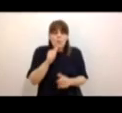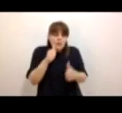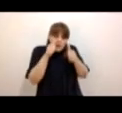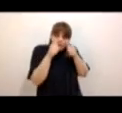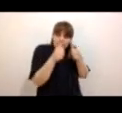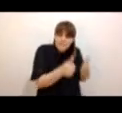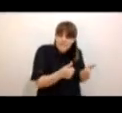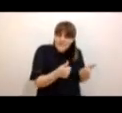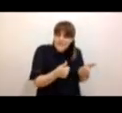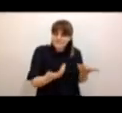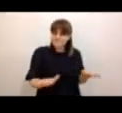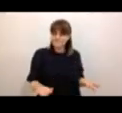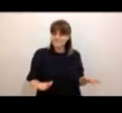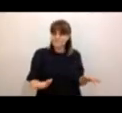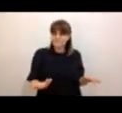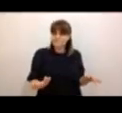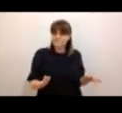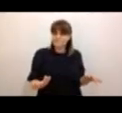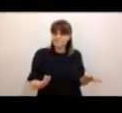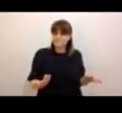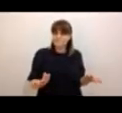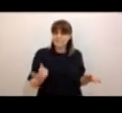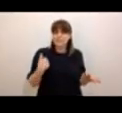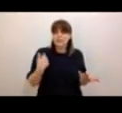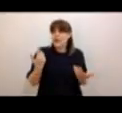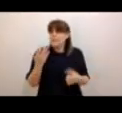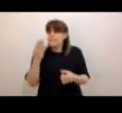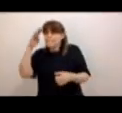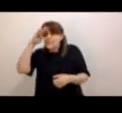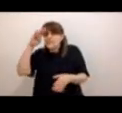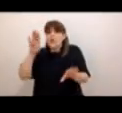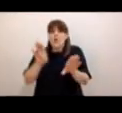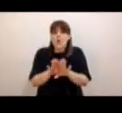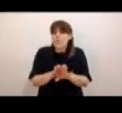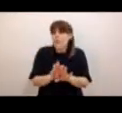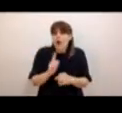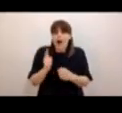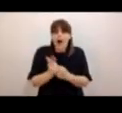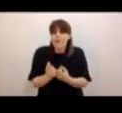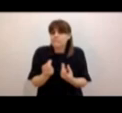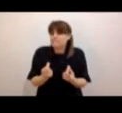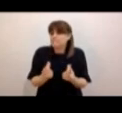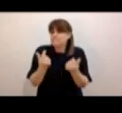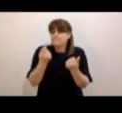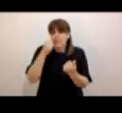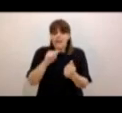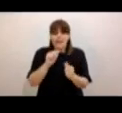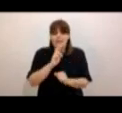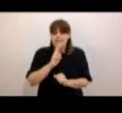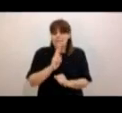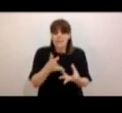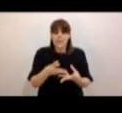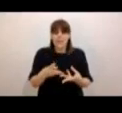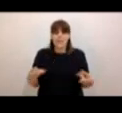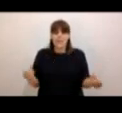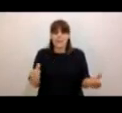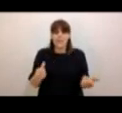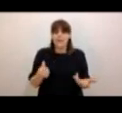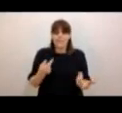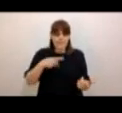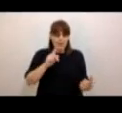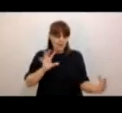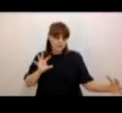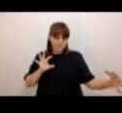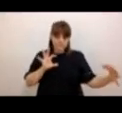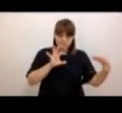supuesto que está empezando a buscar cuestiones prácticas para resolver que no necesariamente le impliquen una vinculación y mucho menos